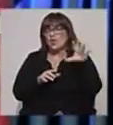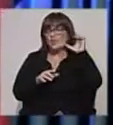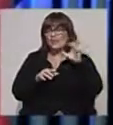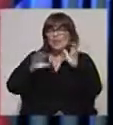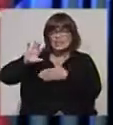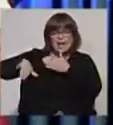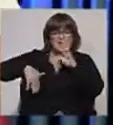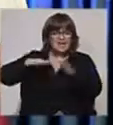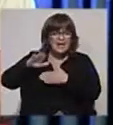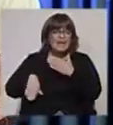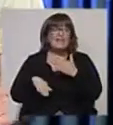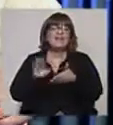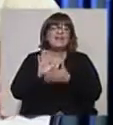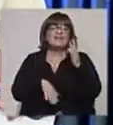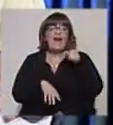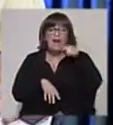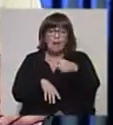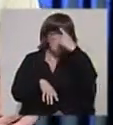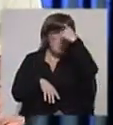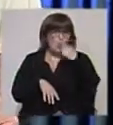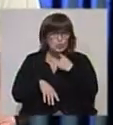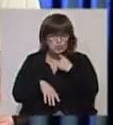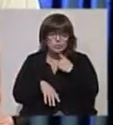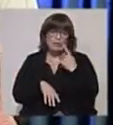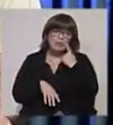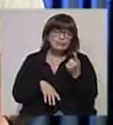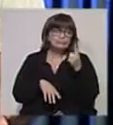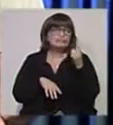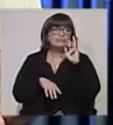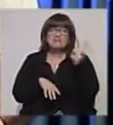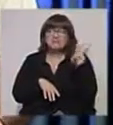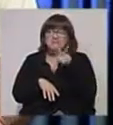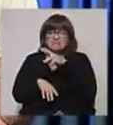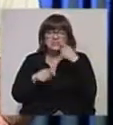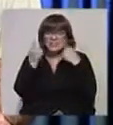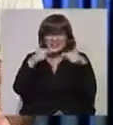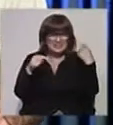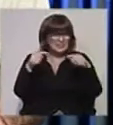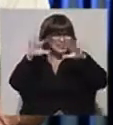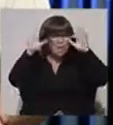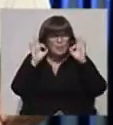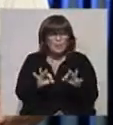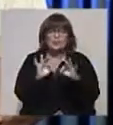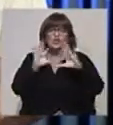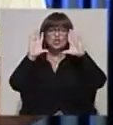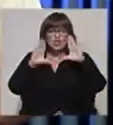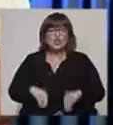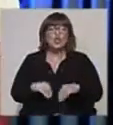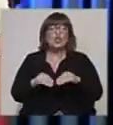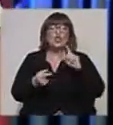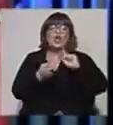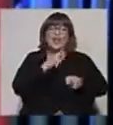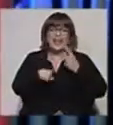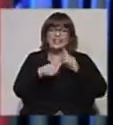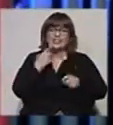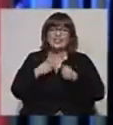los tambores y nos fuimos hasta un museo donde uno puede encontrarse con todo el material, la parafernalia vinculada